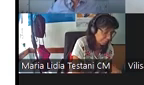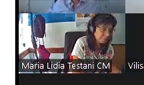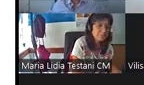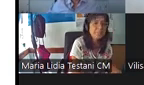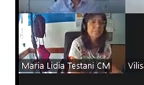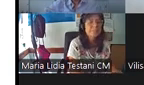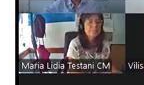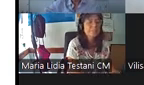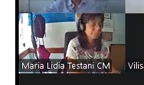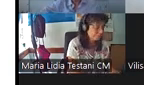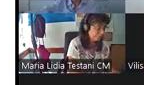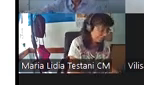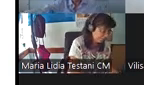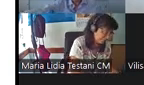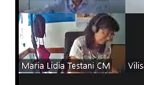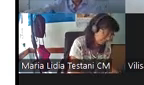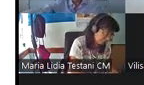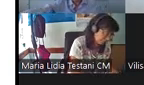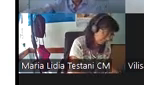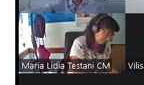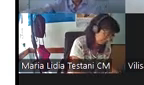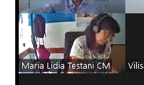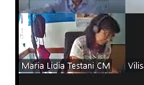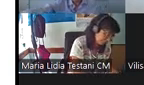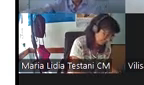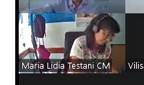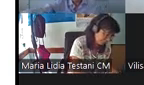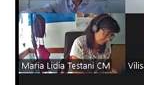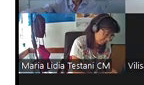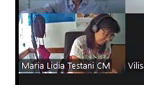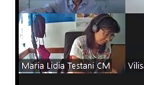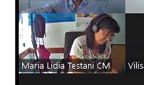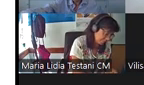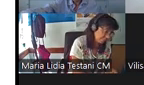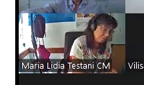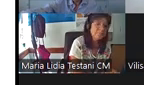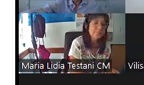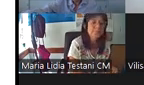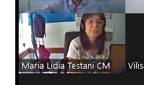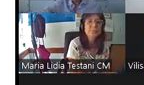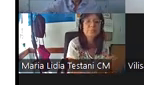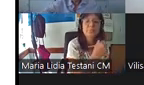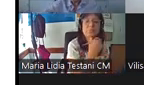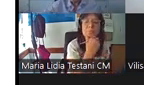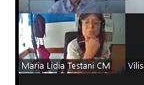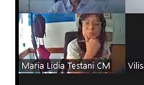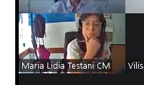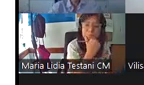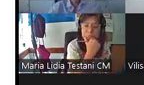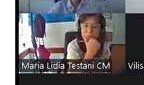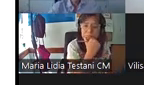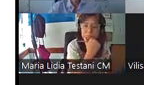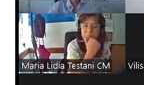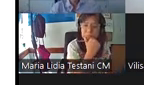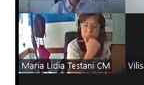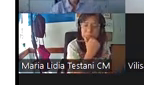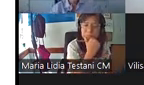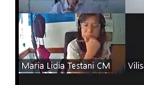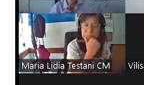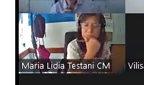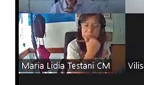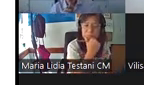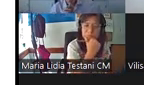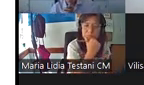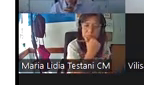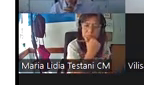traduce realmente en cambios para las personas porque no hay quien te lo reciba al otro lado y ahora estoy con este proceso de elaboración de